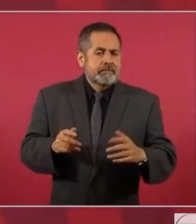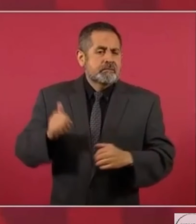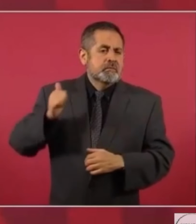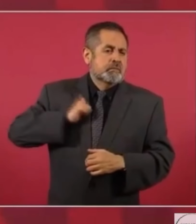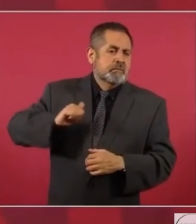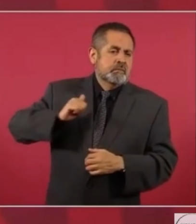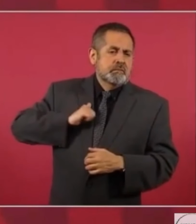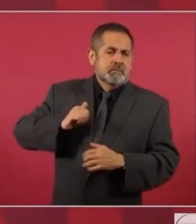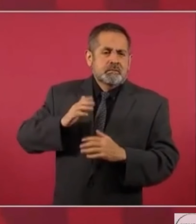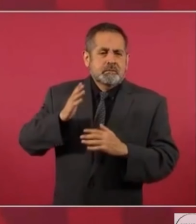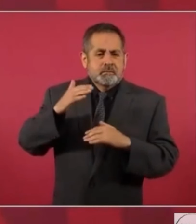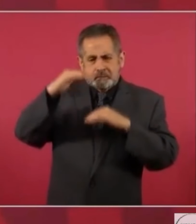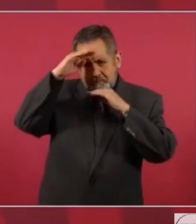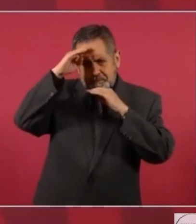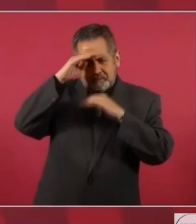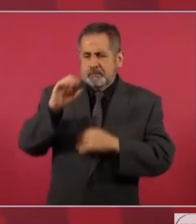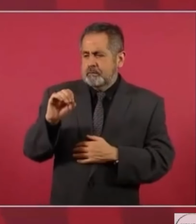olmecas